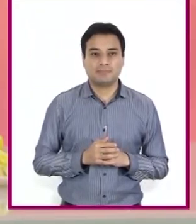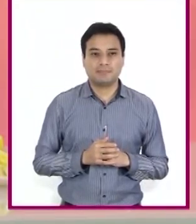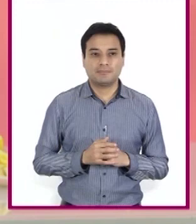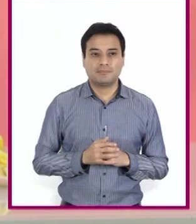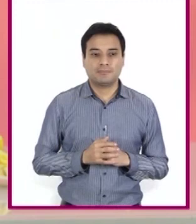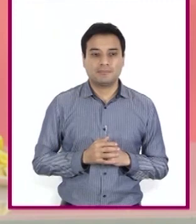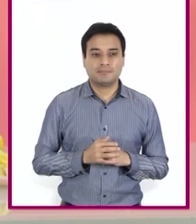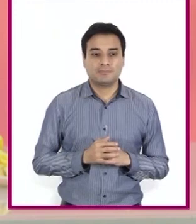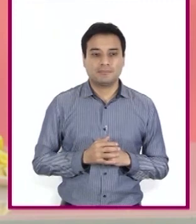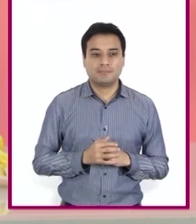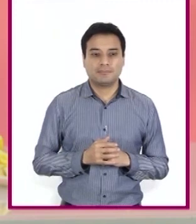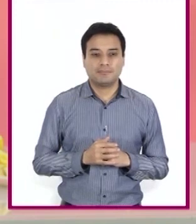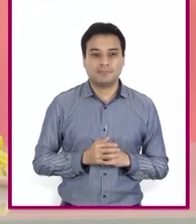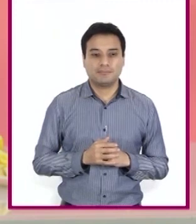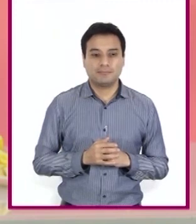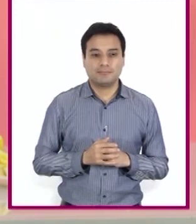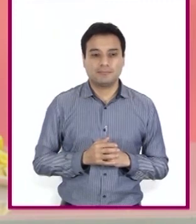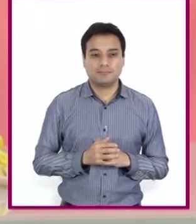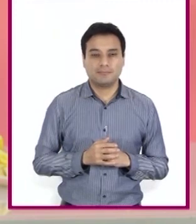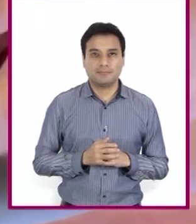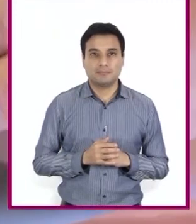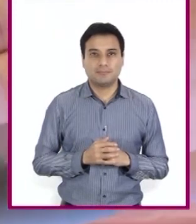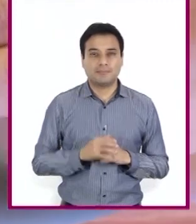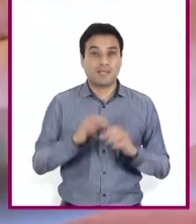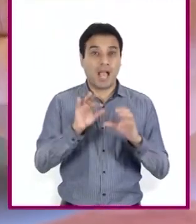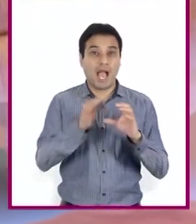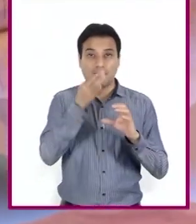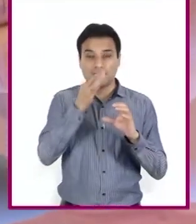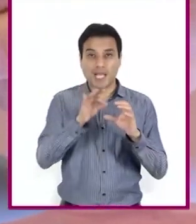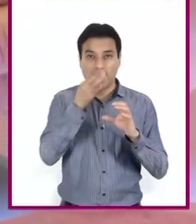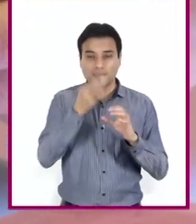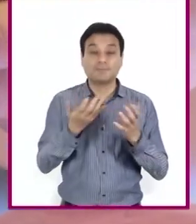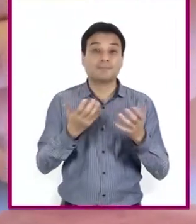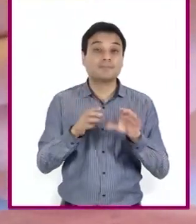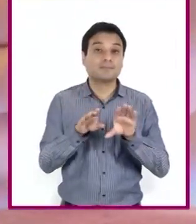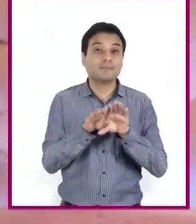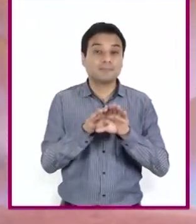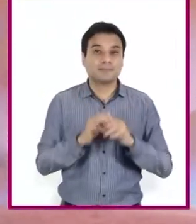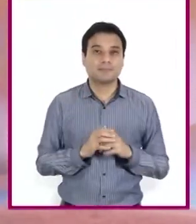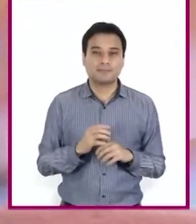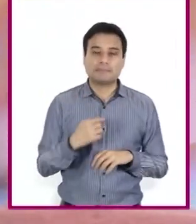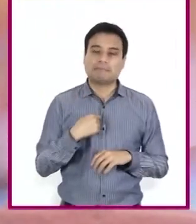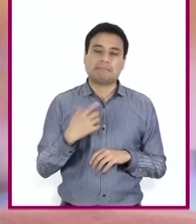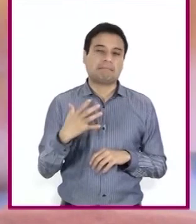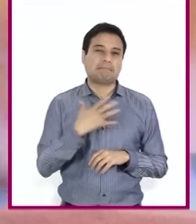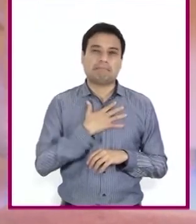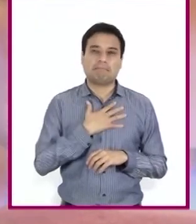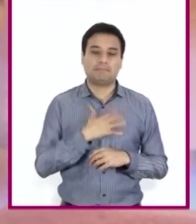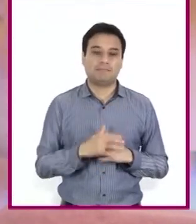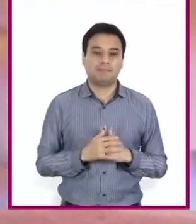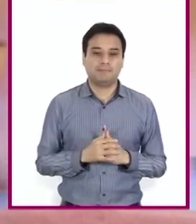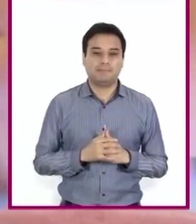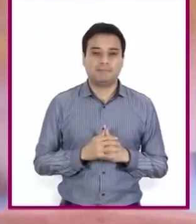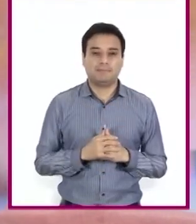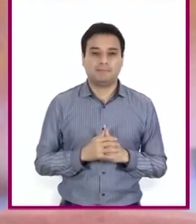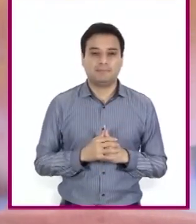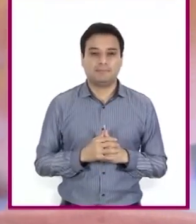Y por último, nuestras papitas, que nos encantan mucho. Miren